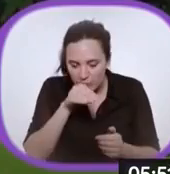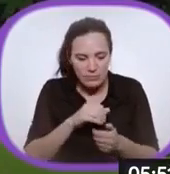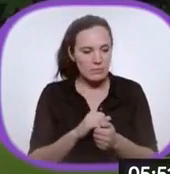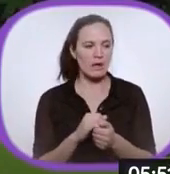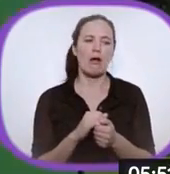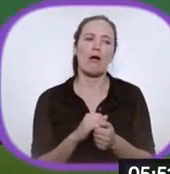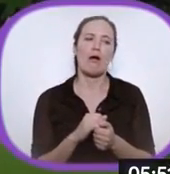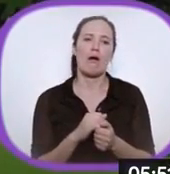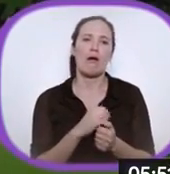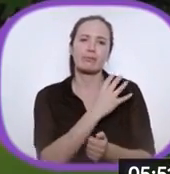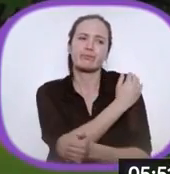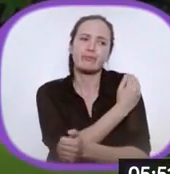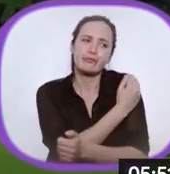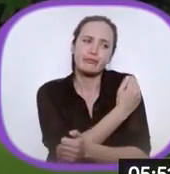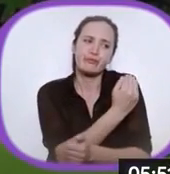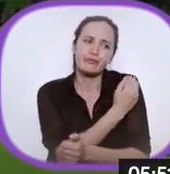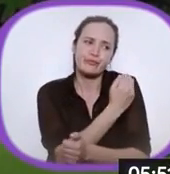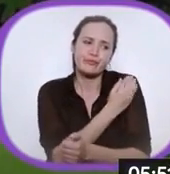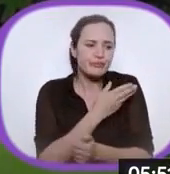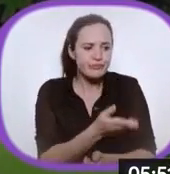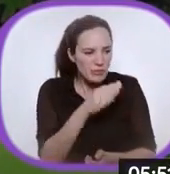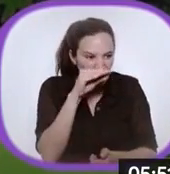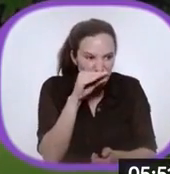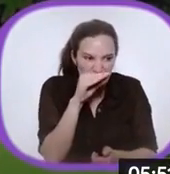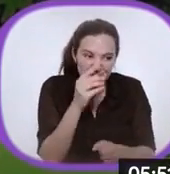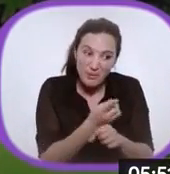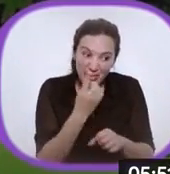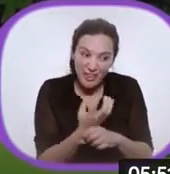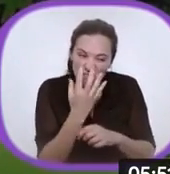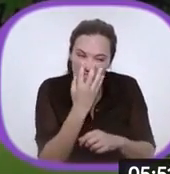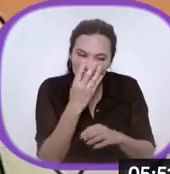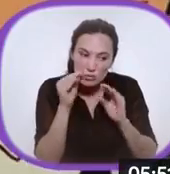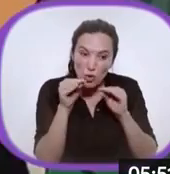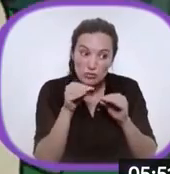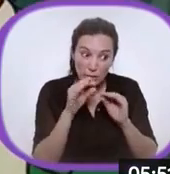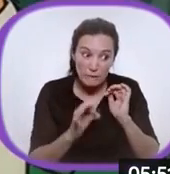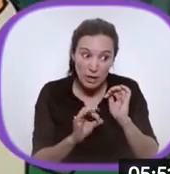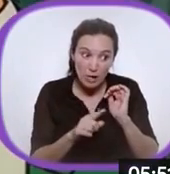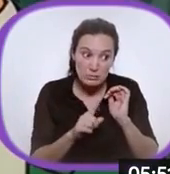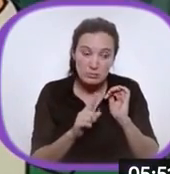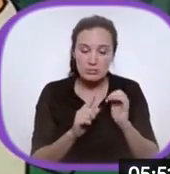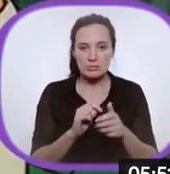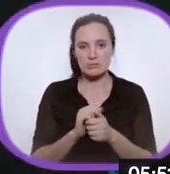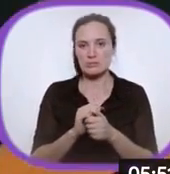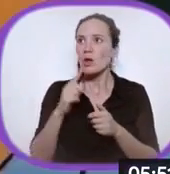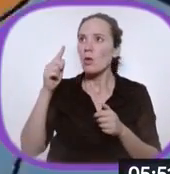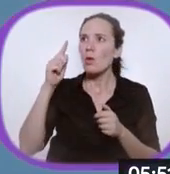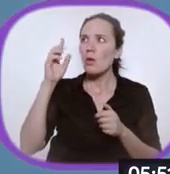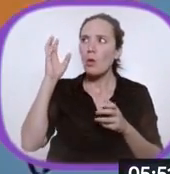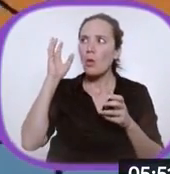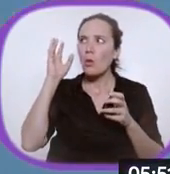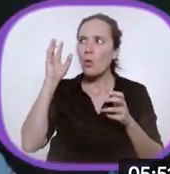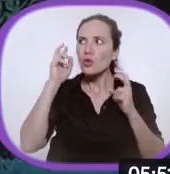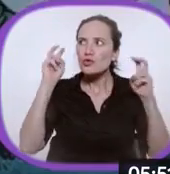¡Oh, pobre Milú! No puedes oler nada con tanto hollín en tu nariz, ¿verdad? ¡Rayos y centellas!